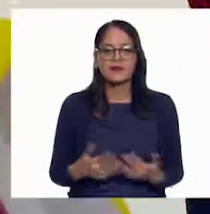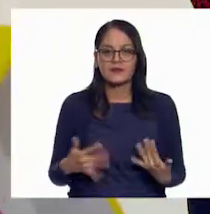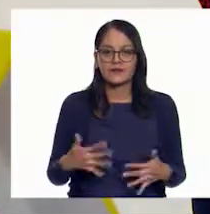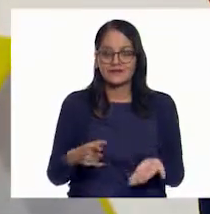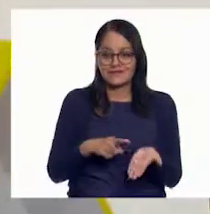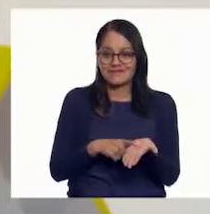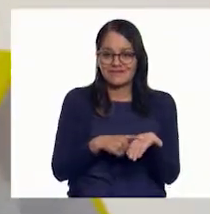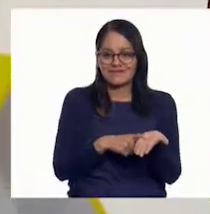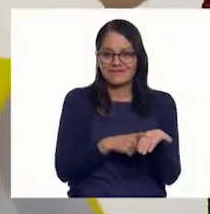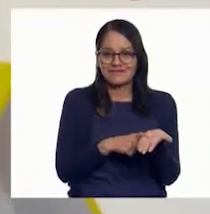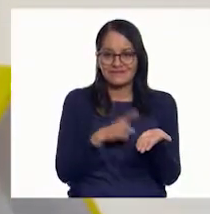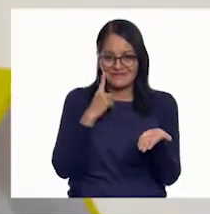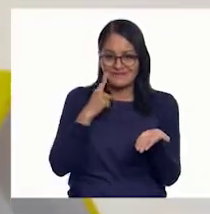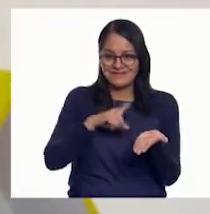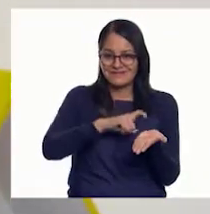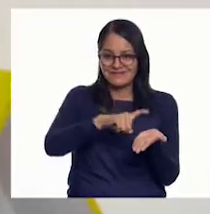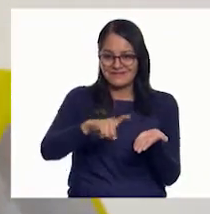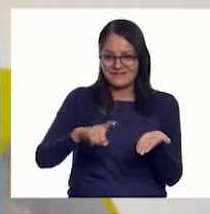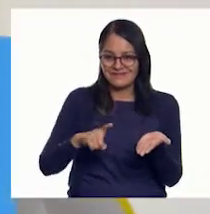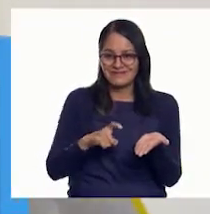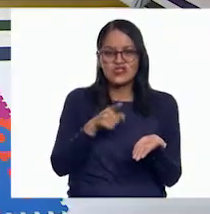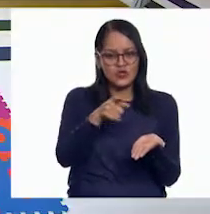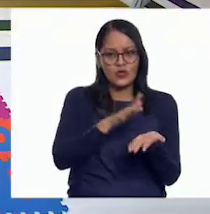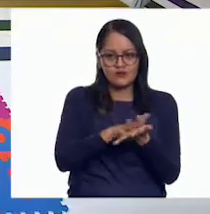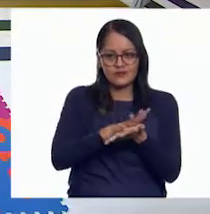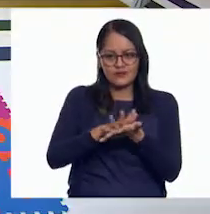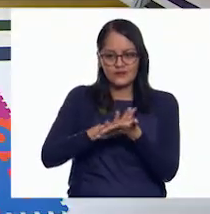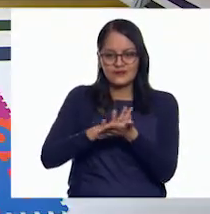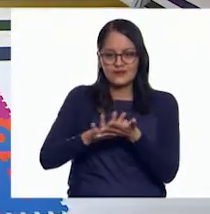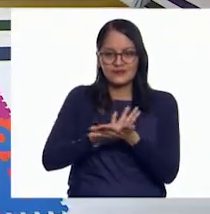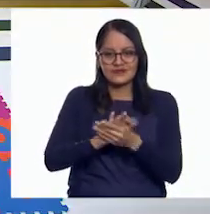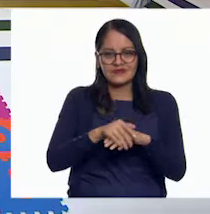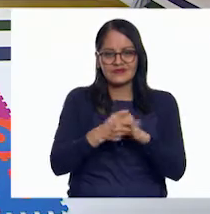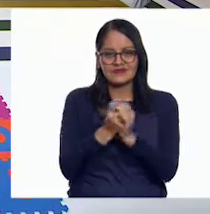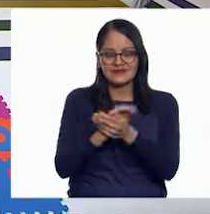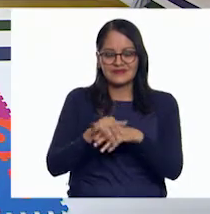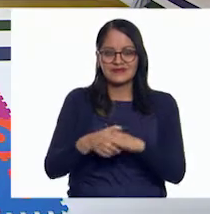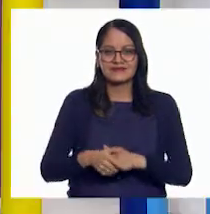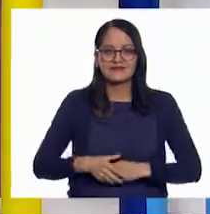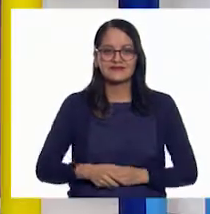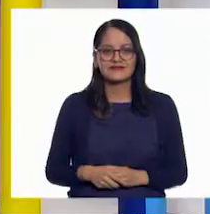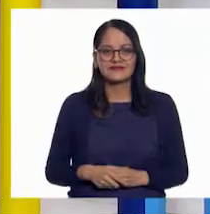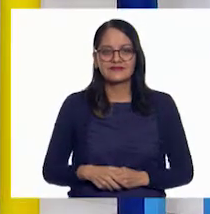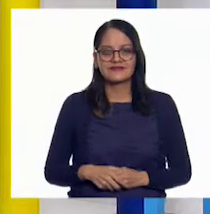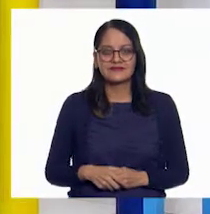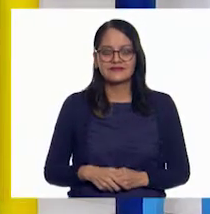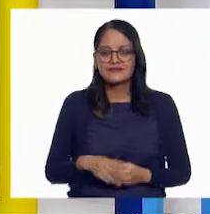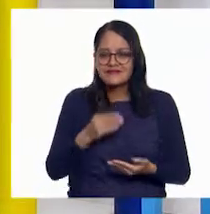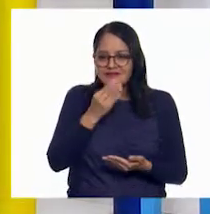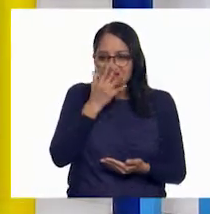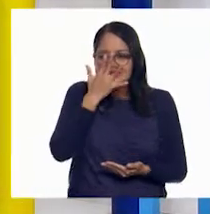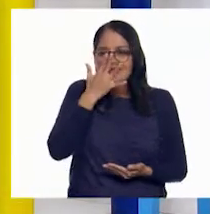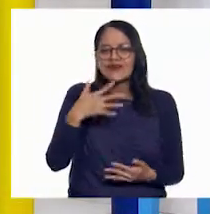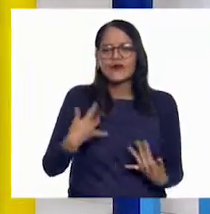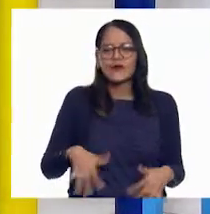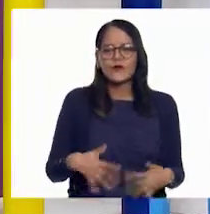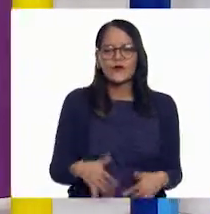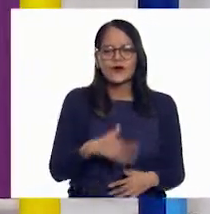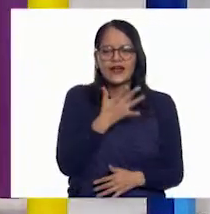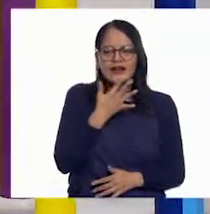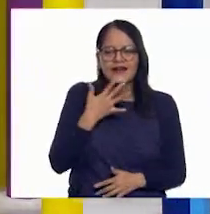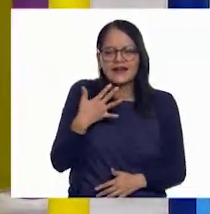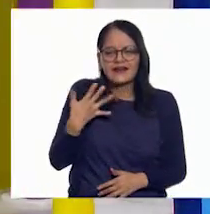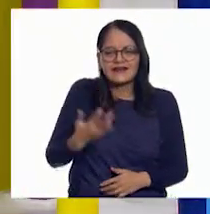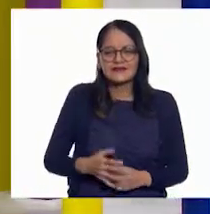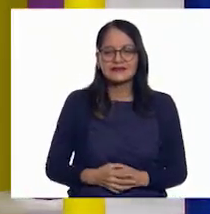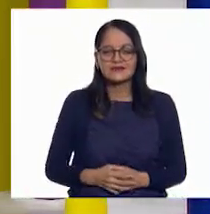¡Órale, niñas y niños! Cuidado. ¿Ya vieron? ¡Frótalo! A ver. ¡Ay, huele riquísimo! Pues